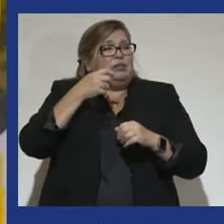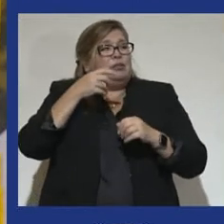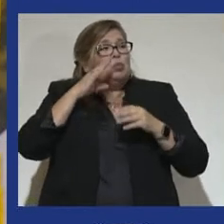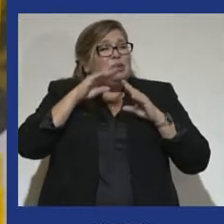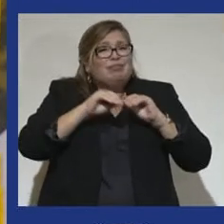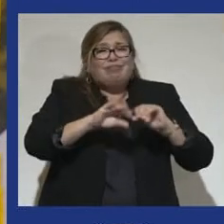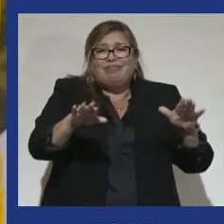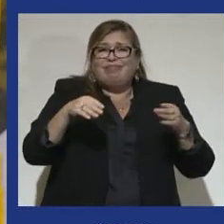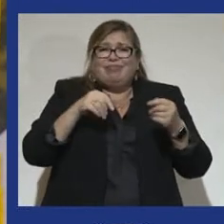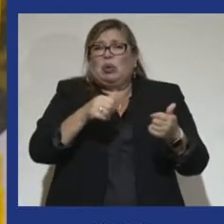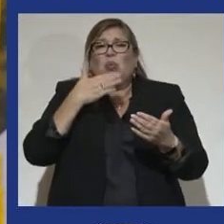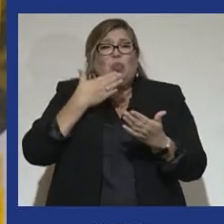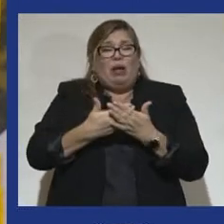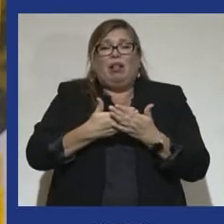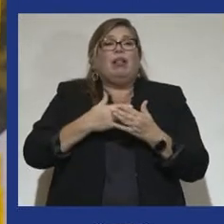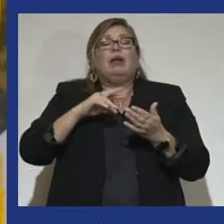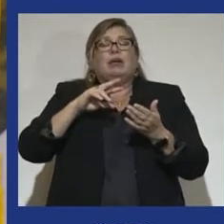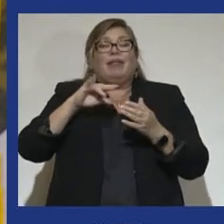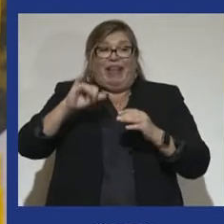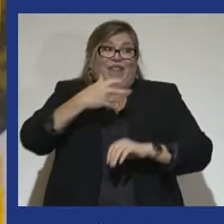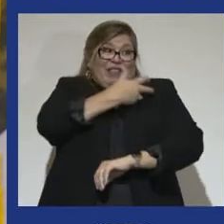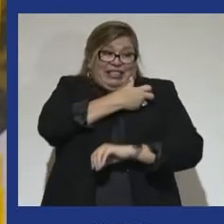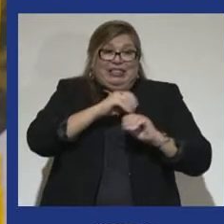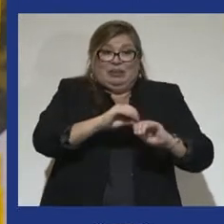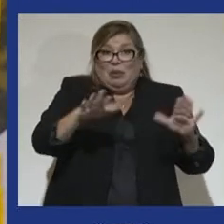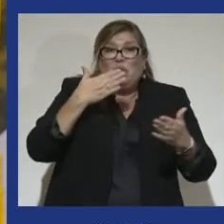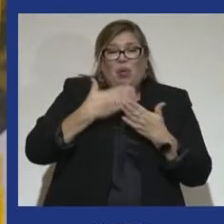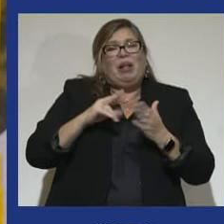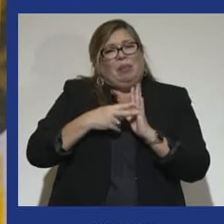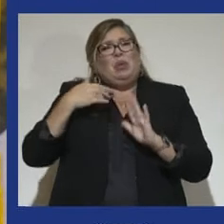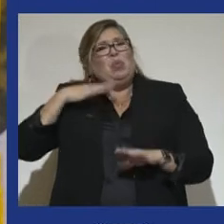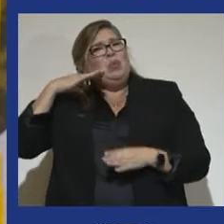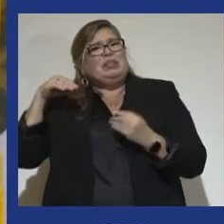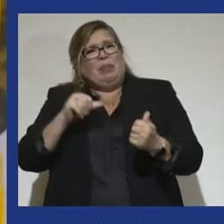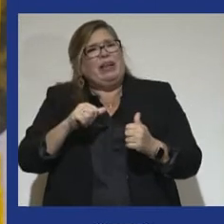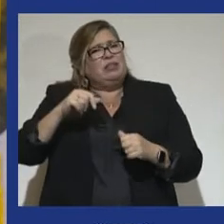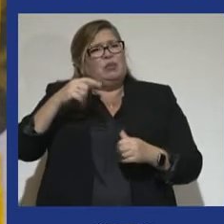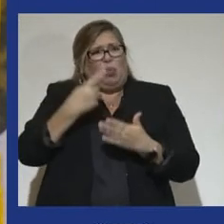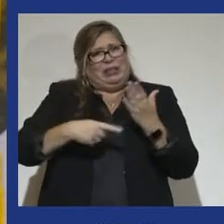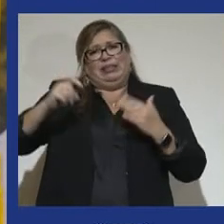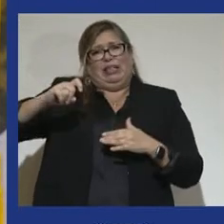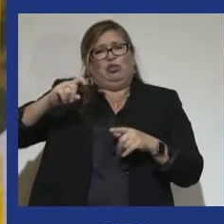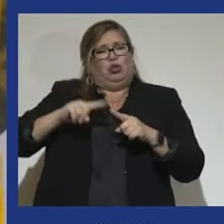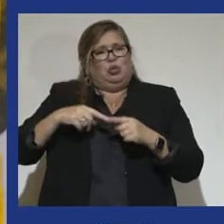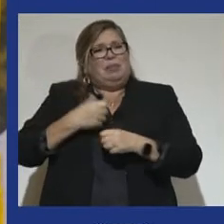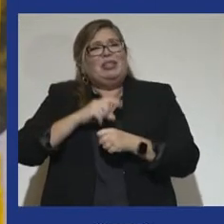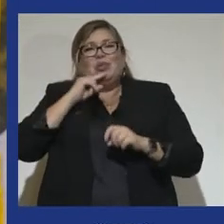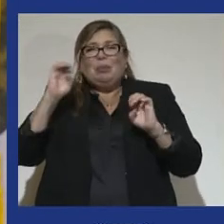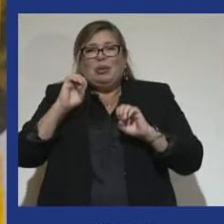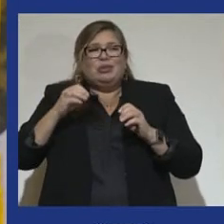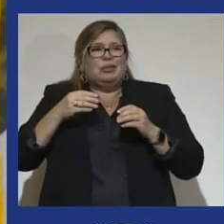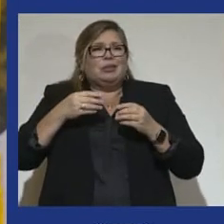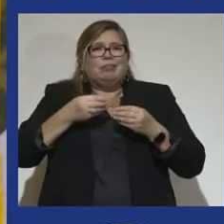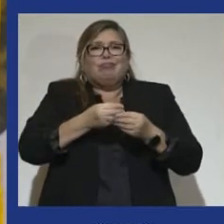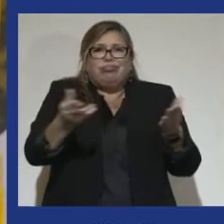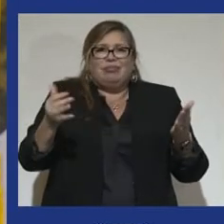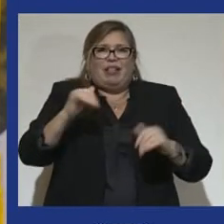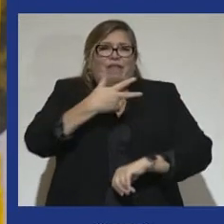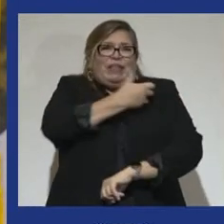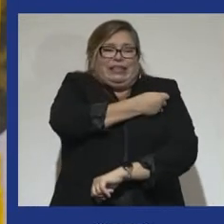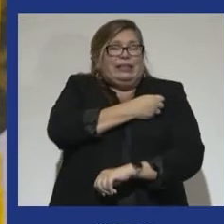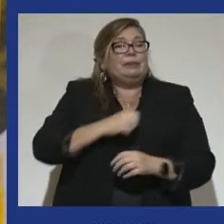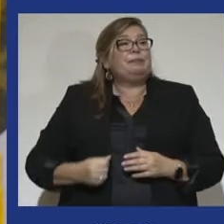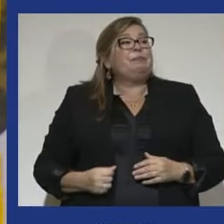de forma apresurada es que gastaremos lo necesario de ese dinero del fondo de emergencia